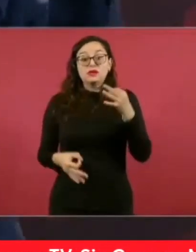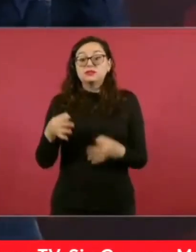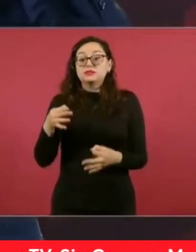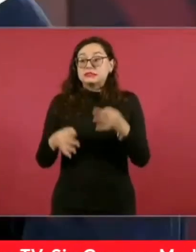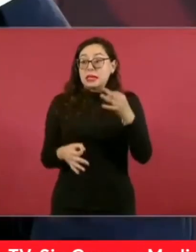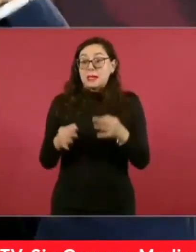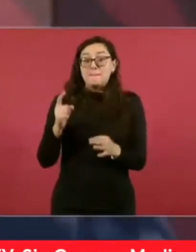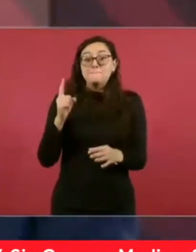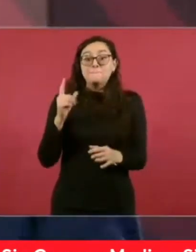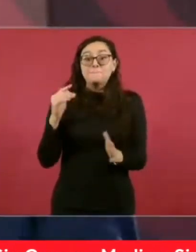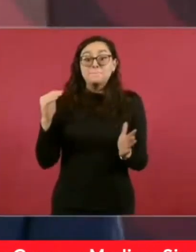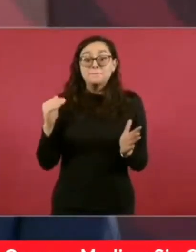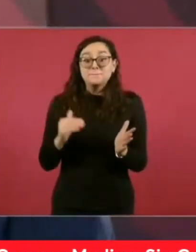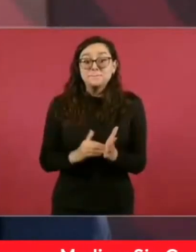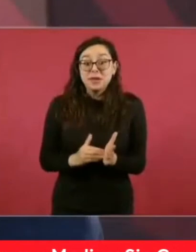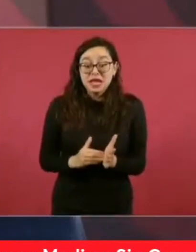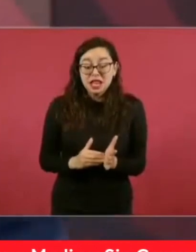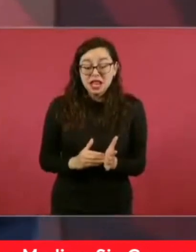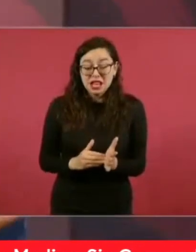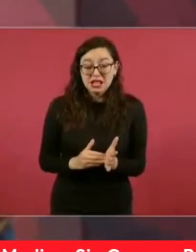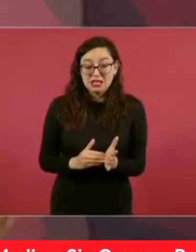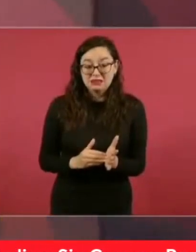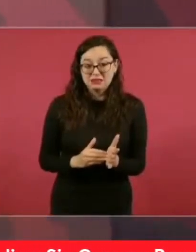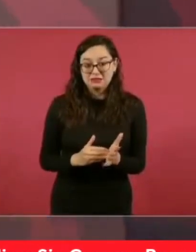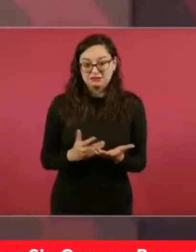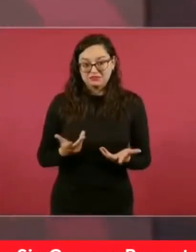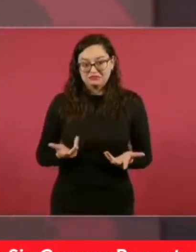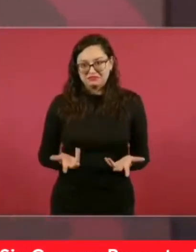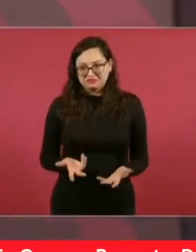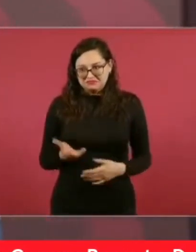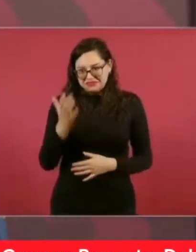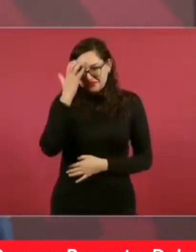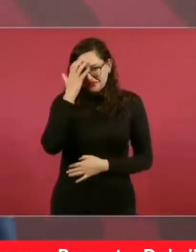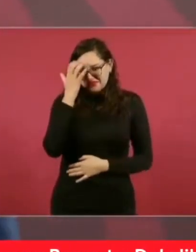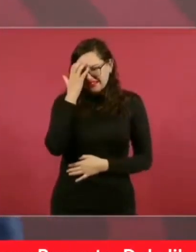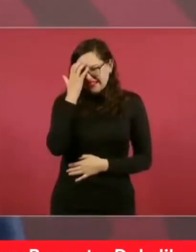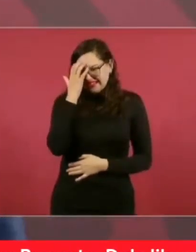Y es difícil que alguien conozca 10.